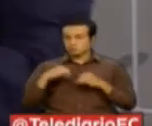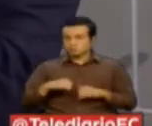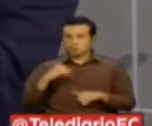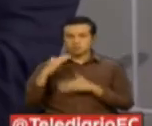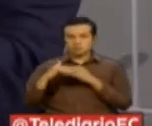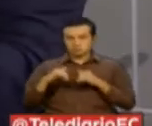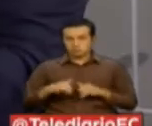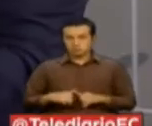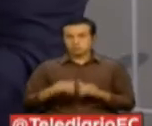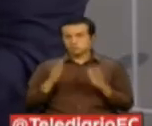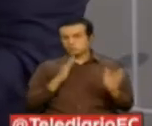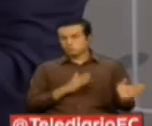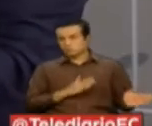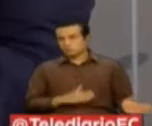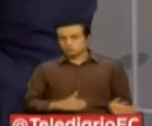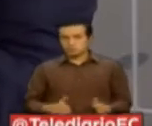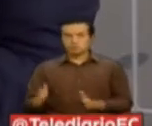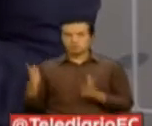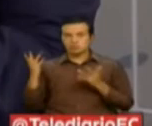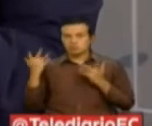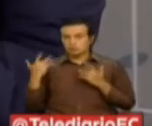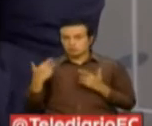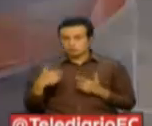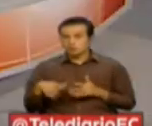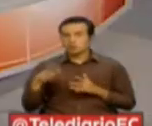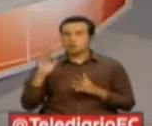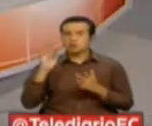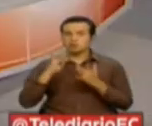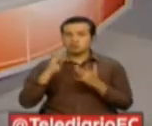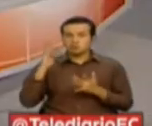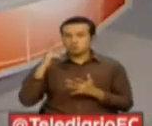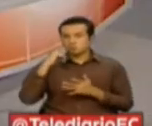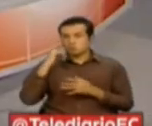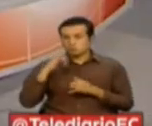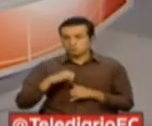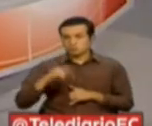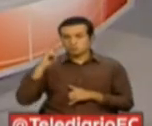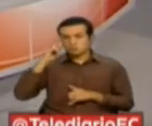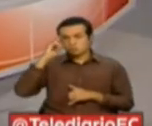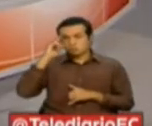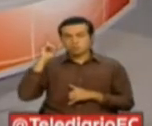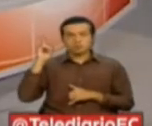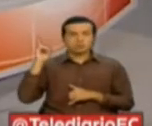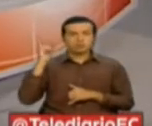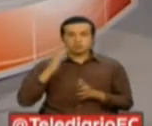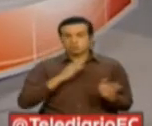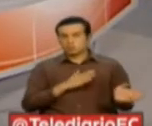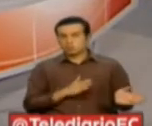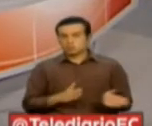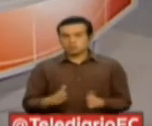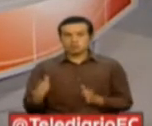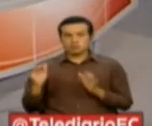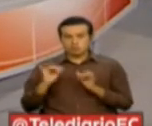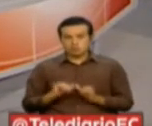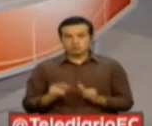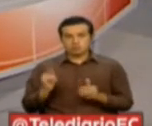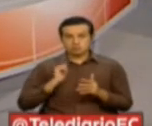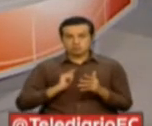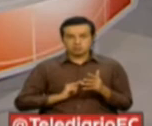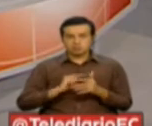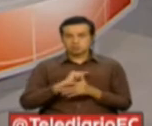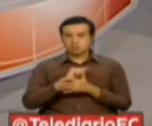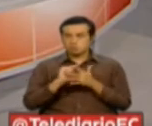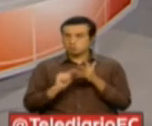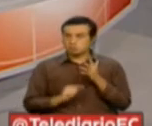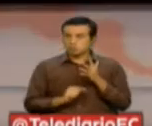adelante hay mecanismos previstos de contacto y de concertación con el gobierno para ir aclarando estos detalles en la